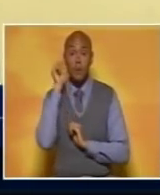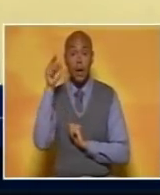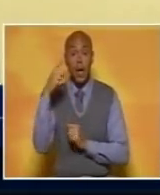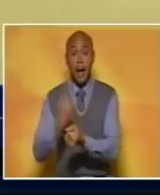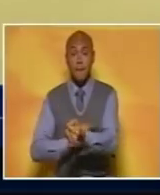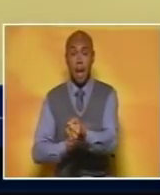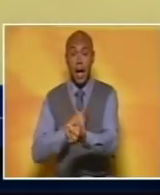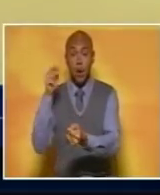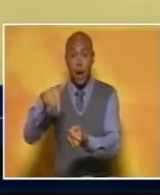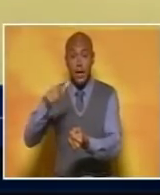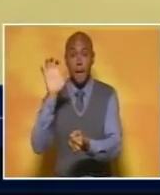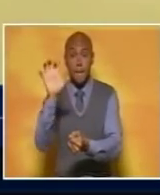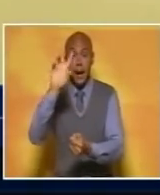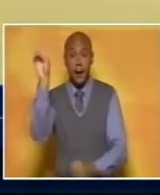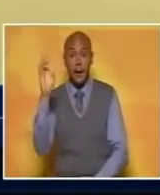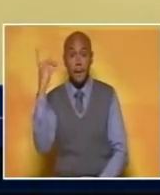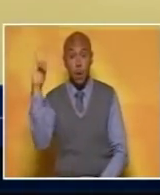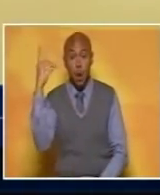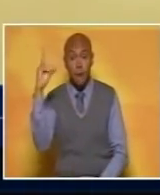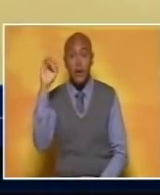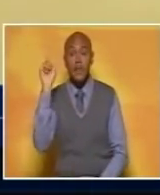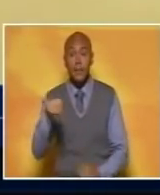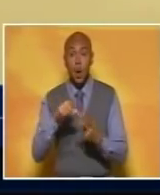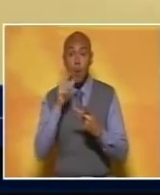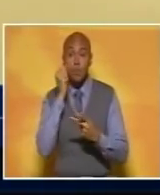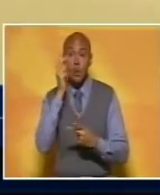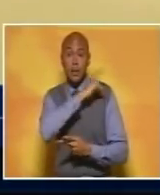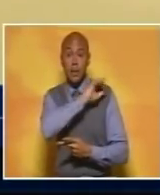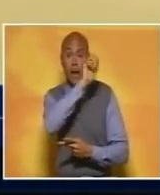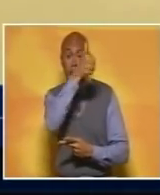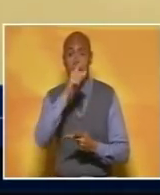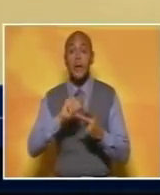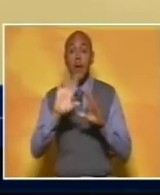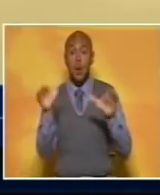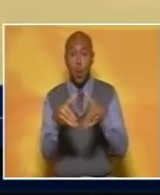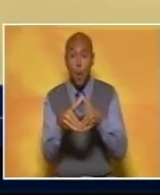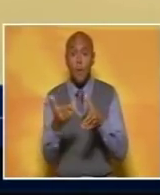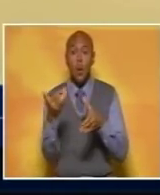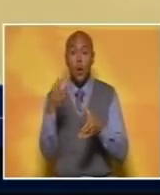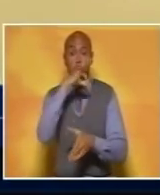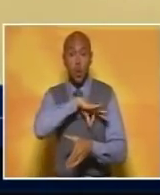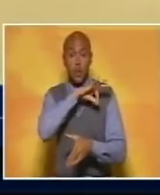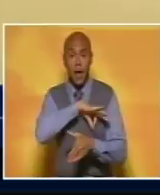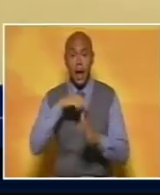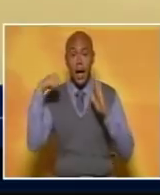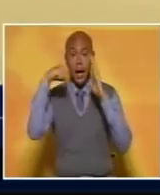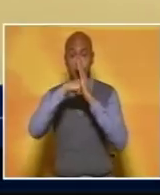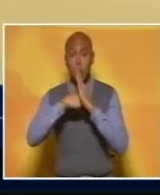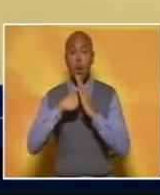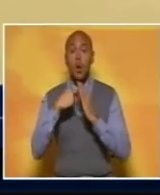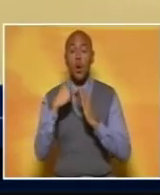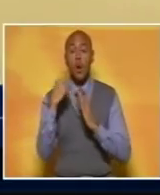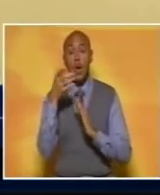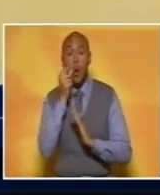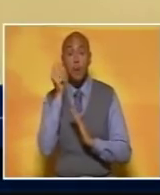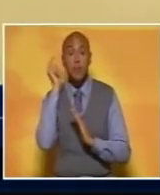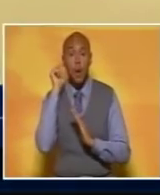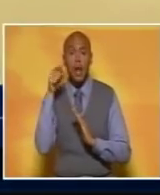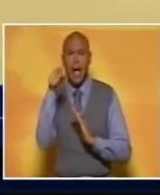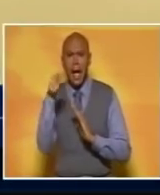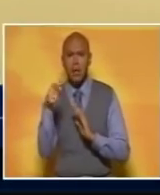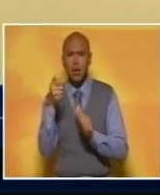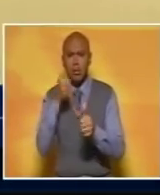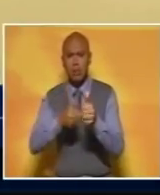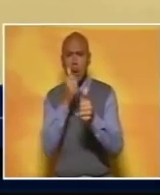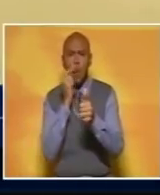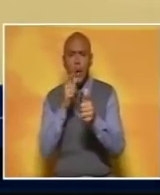hermanos, dirigentes, autoridades del movimiento al socialismo, no sean hostigados,